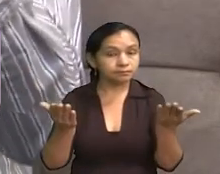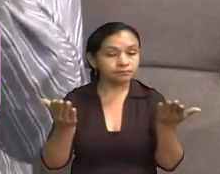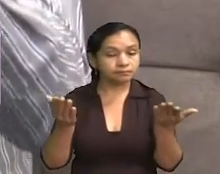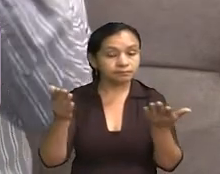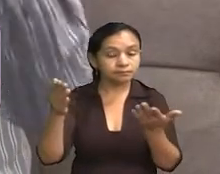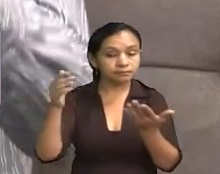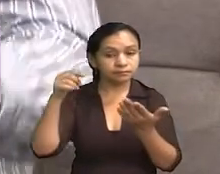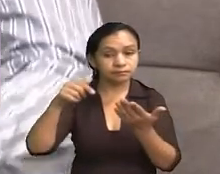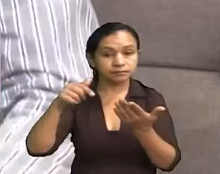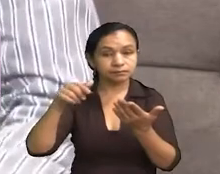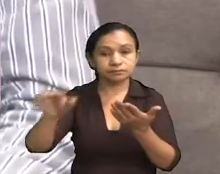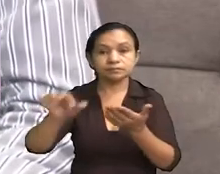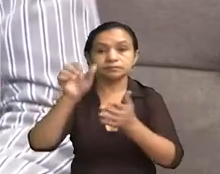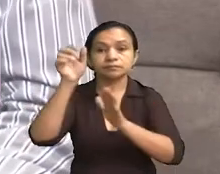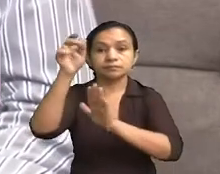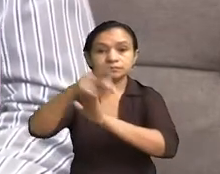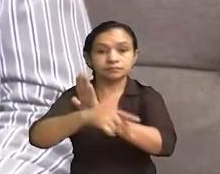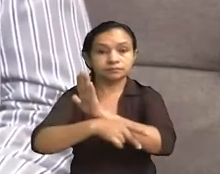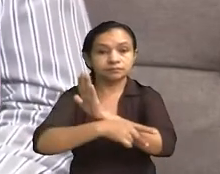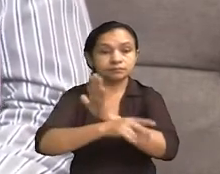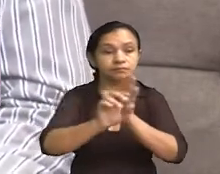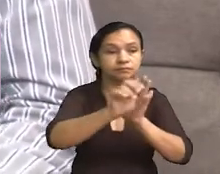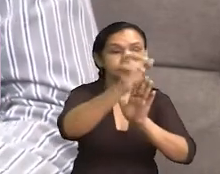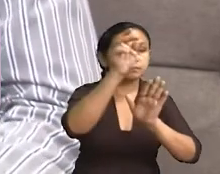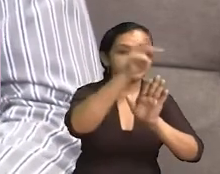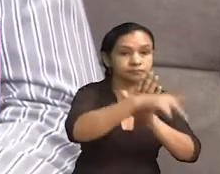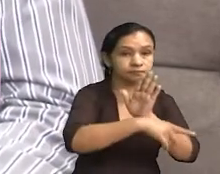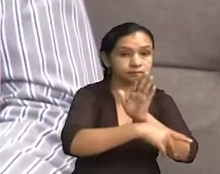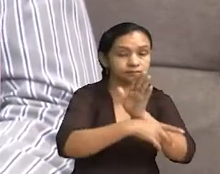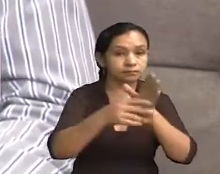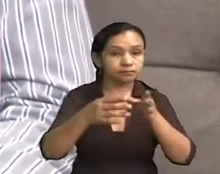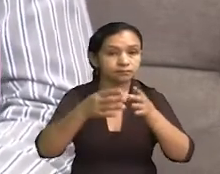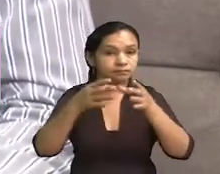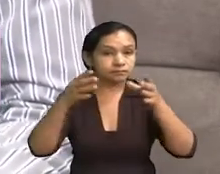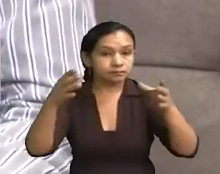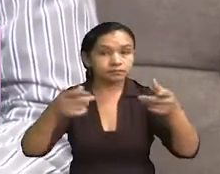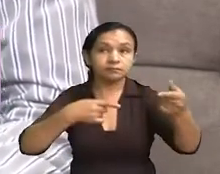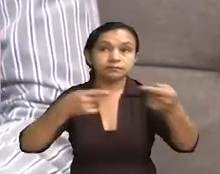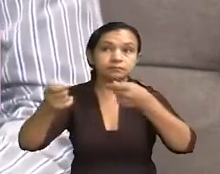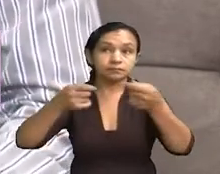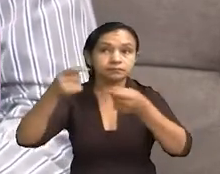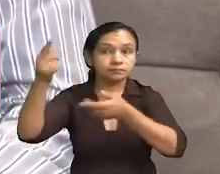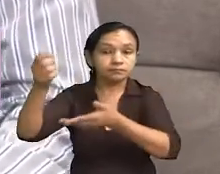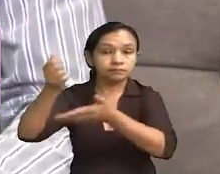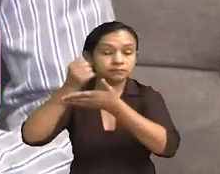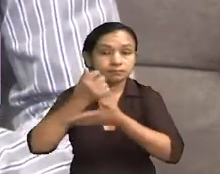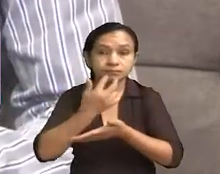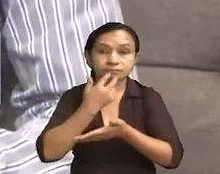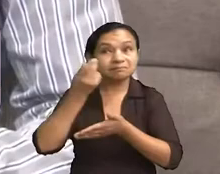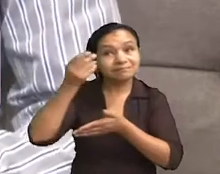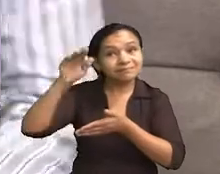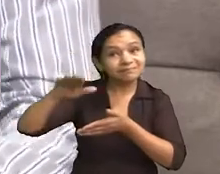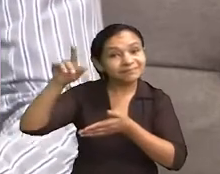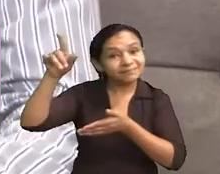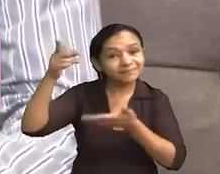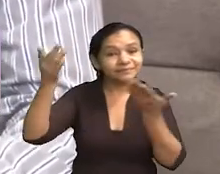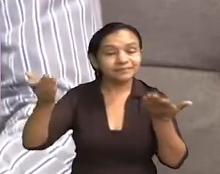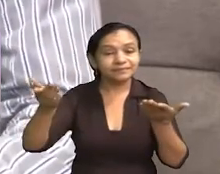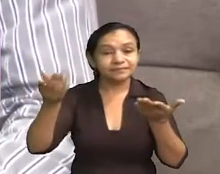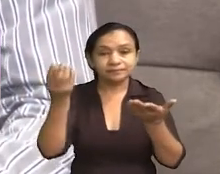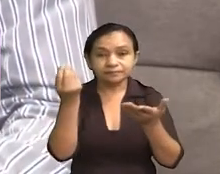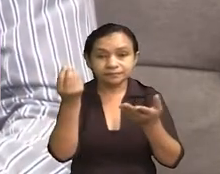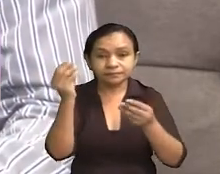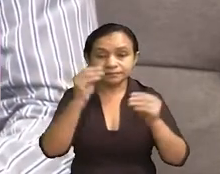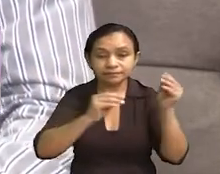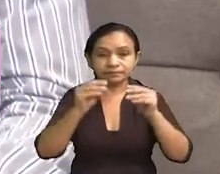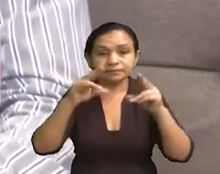entorno externo, a pesar de que crecimos en exportaciones, no nos ayudaron los precios, pero la economía nacional, el